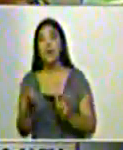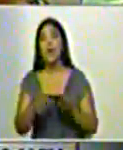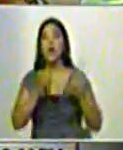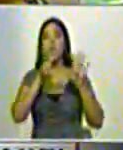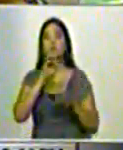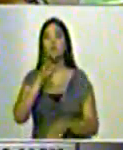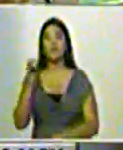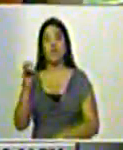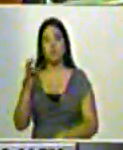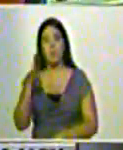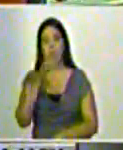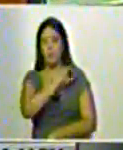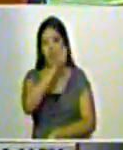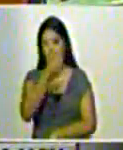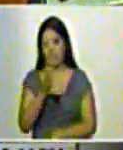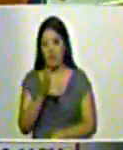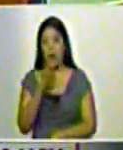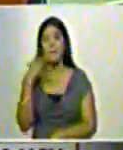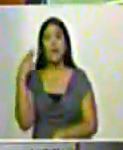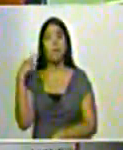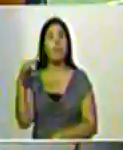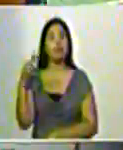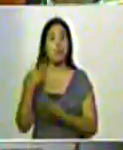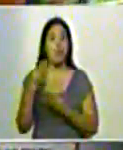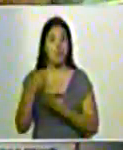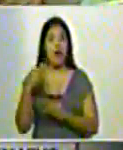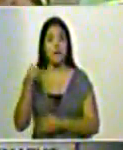jefes de círculos. En Maturín, por ejemplo, en Monagas, había